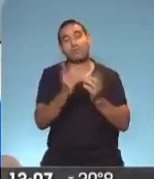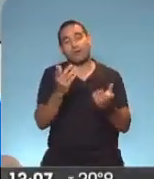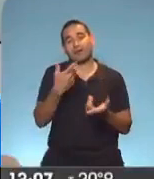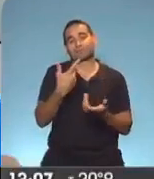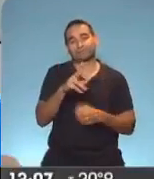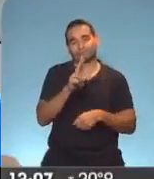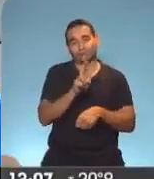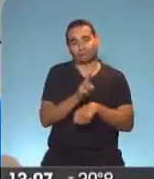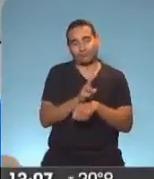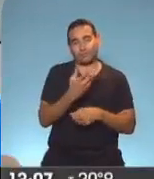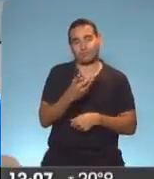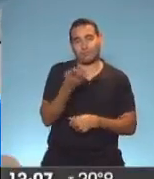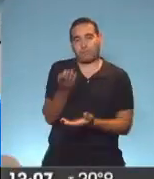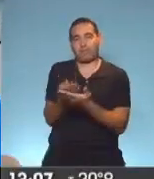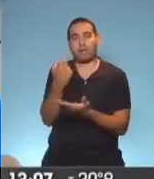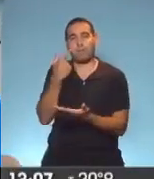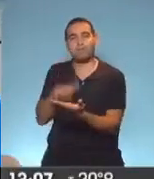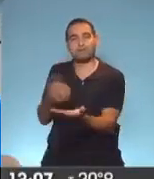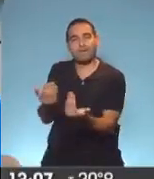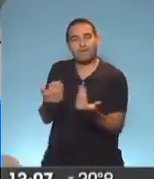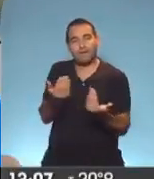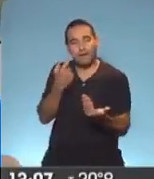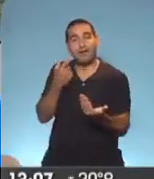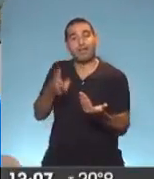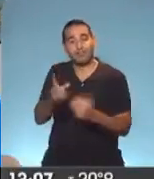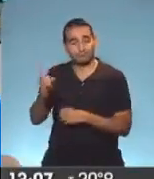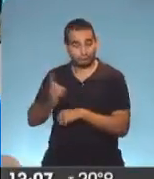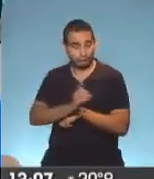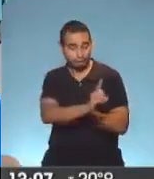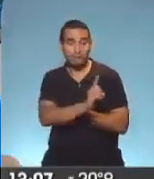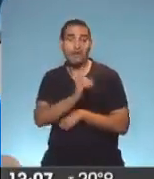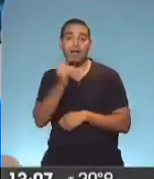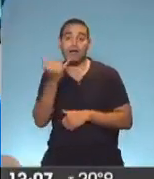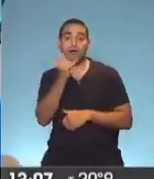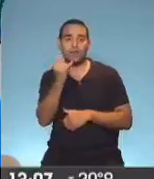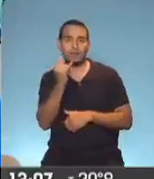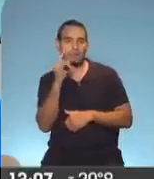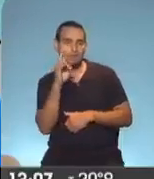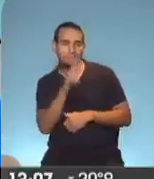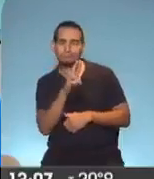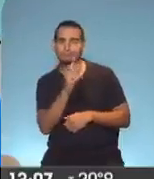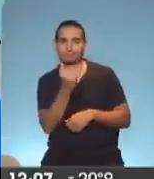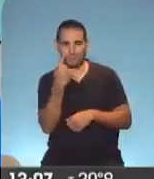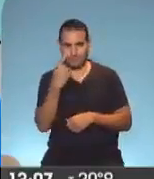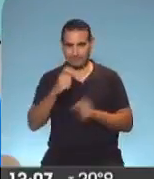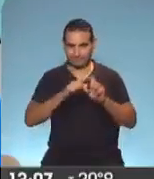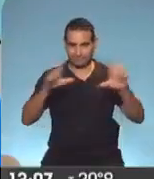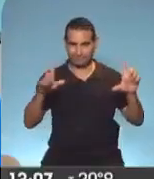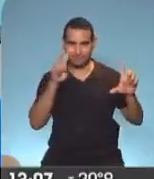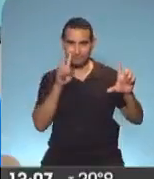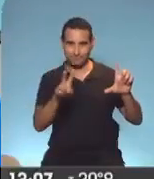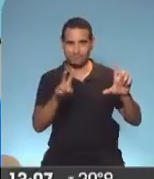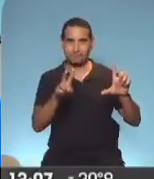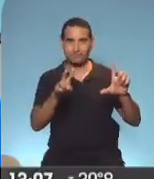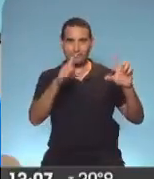ver si pueden circular por Capital Federal o no. Y ahí, en ese momento, la cámara ya va tomando, ustedes lo pueden ver ahora en